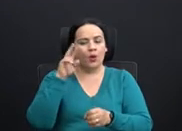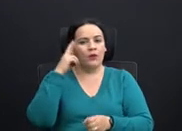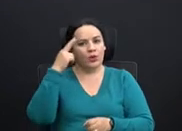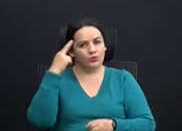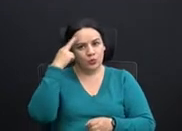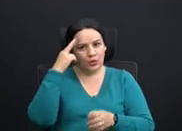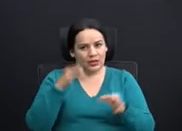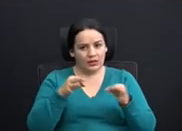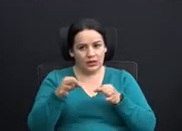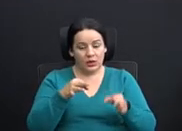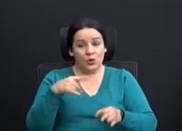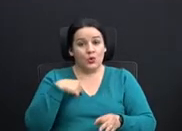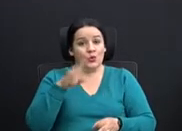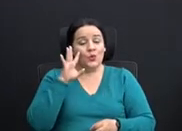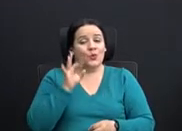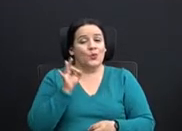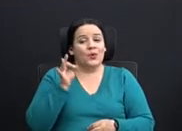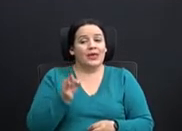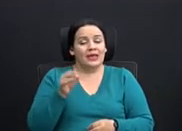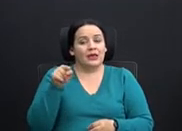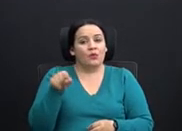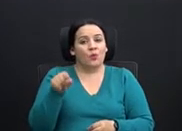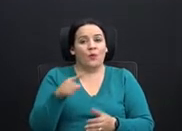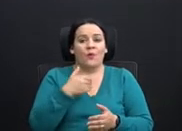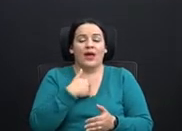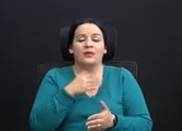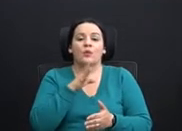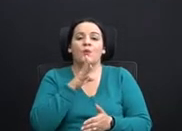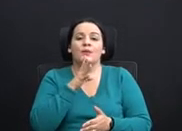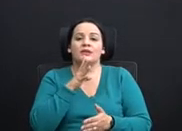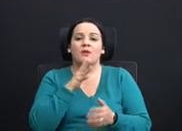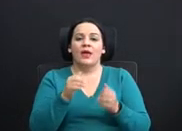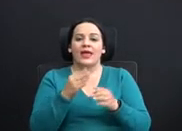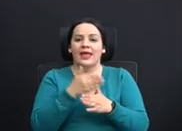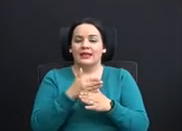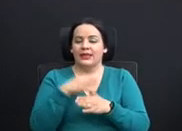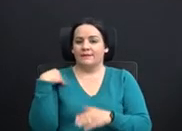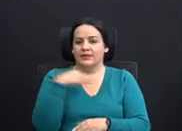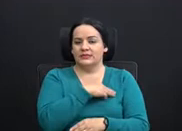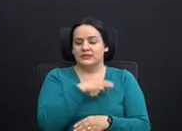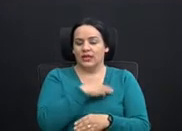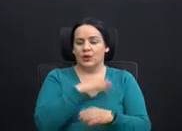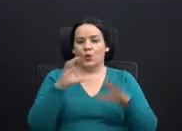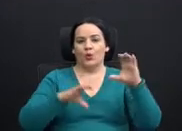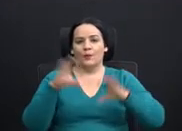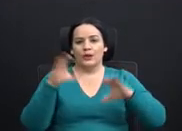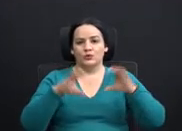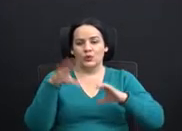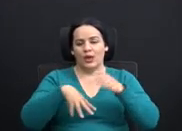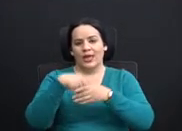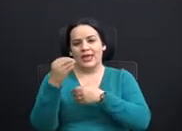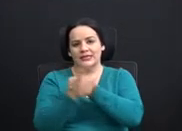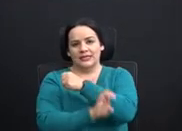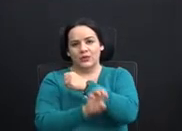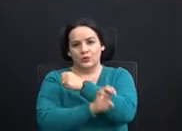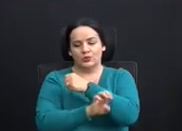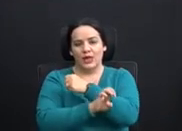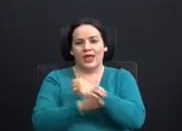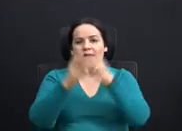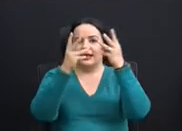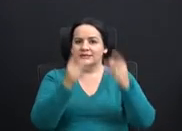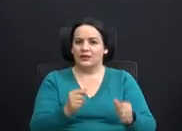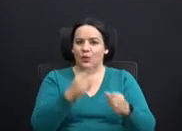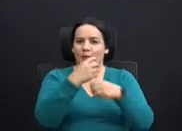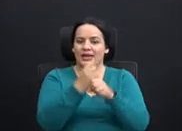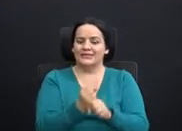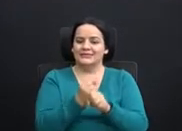yo presumo que hay conversaciones entre el Ministerio de Comercio Exterior y Hacienda para hacer las previsiones del caso del